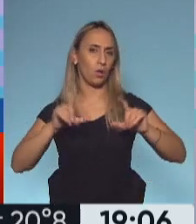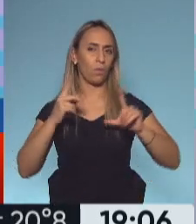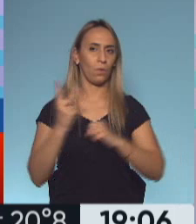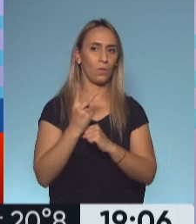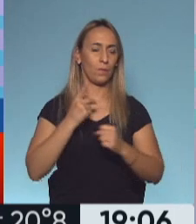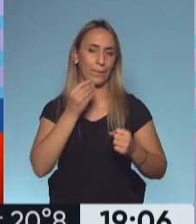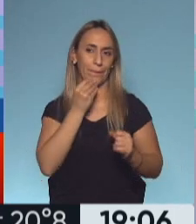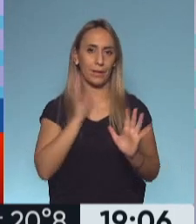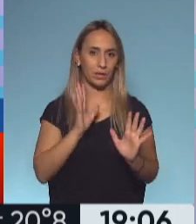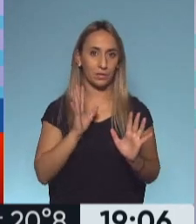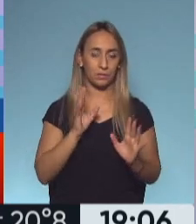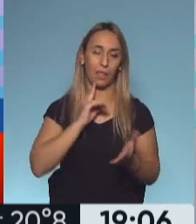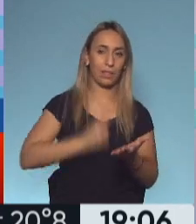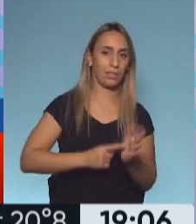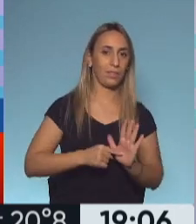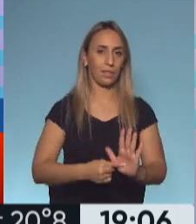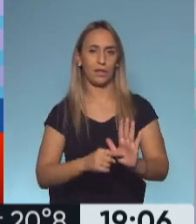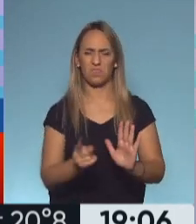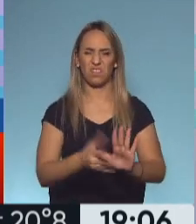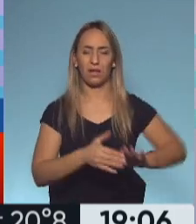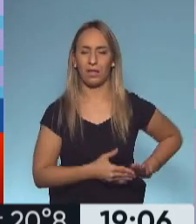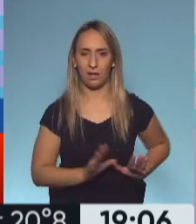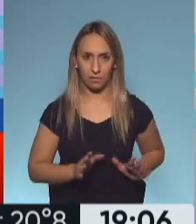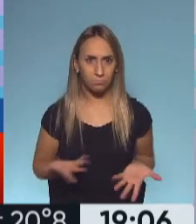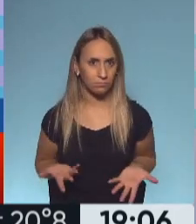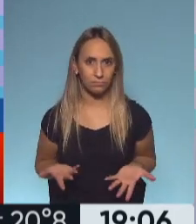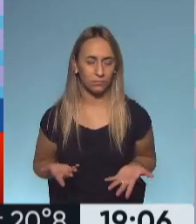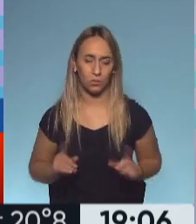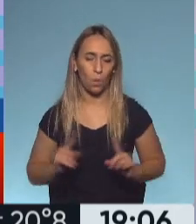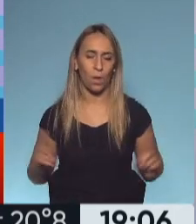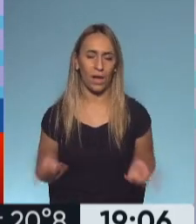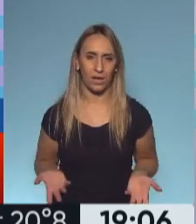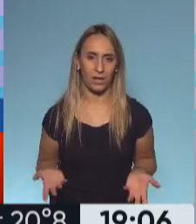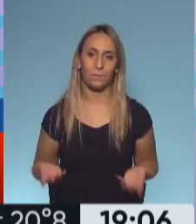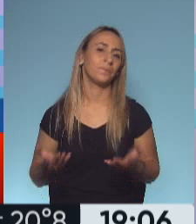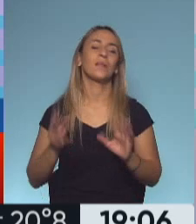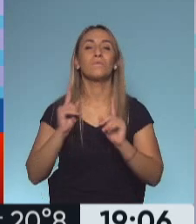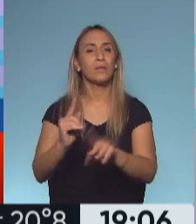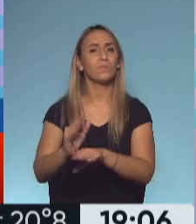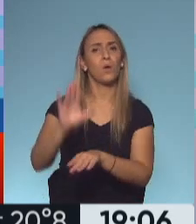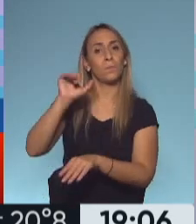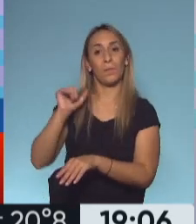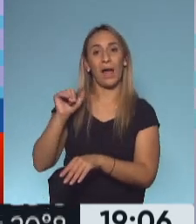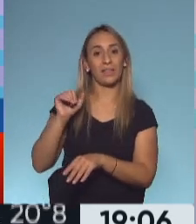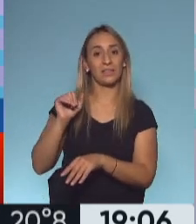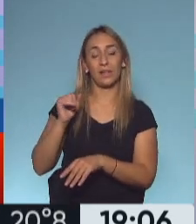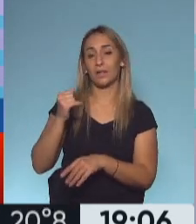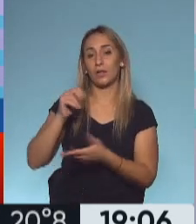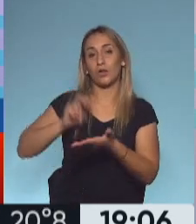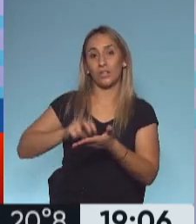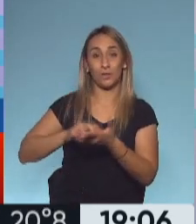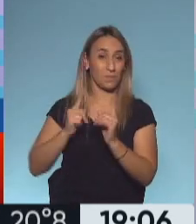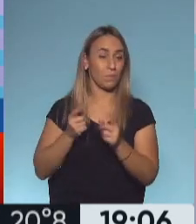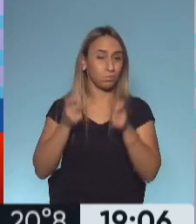Así es, totalmente, y recordemos lo que decíamos ayer y venimos adelantando desde el martes en Televisión Pública Noticias,